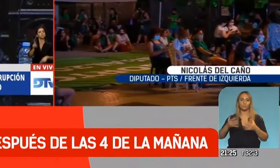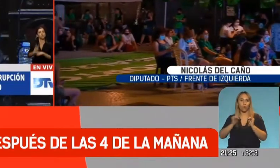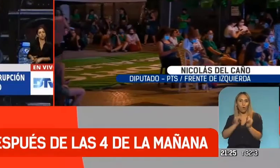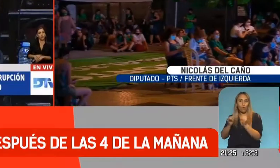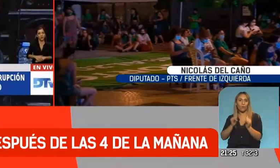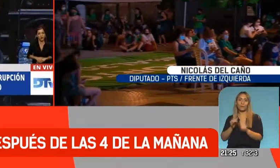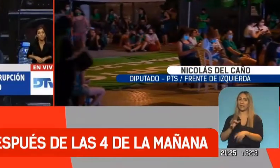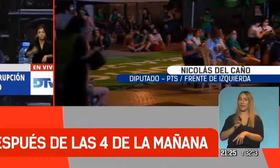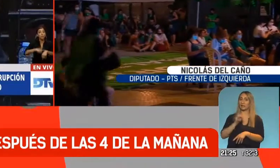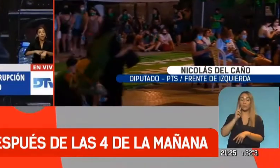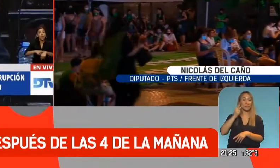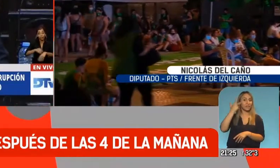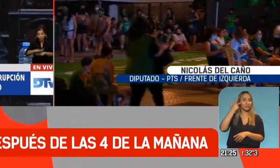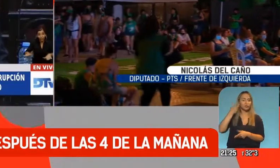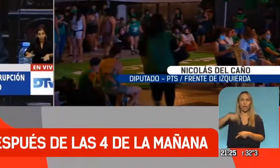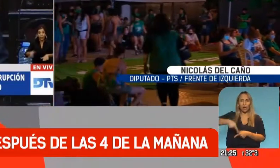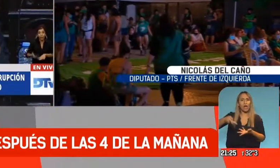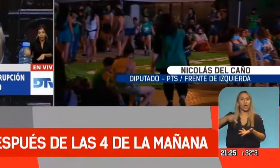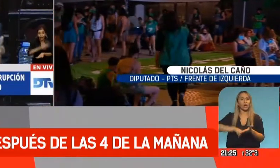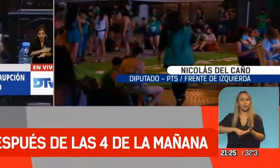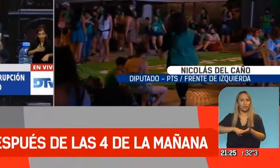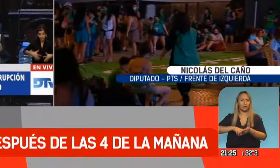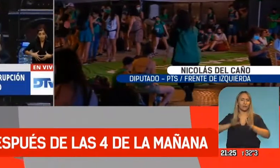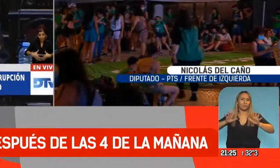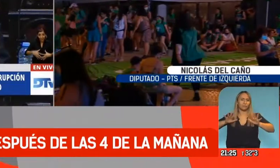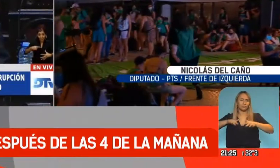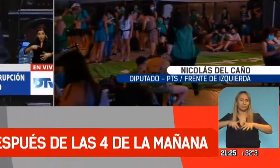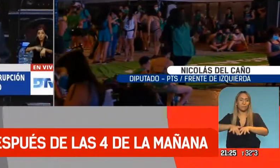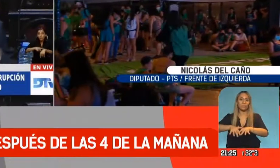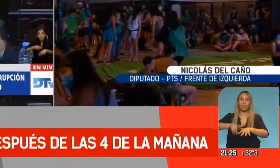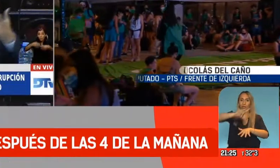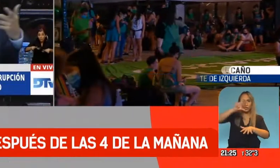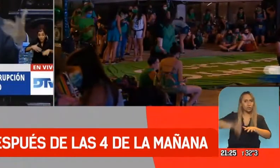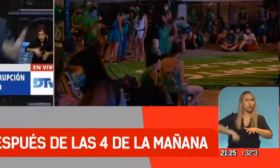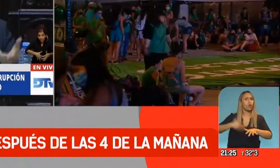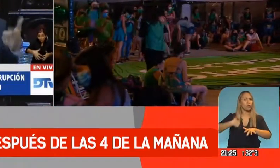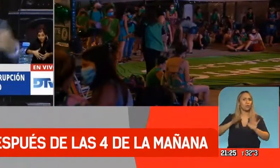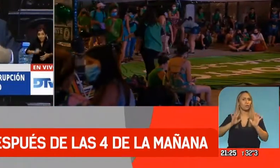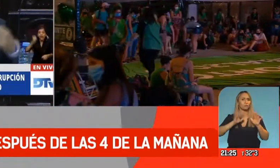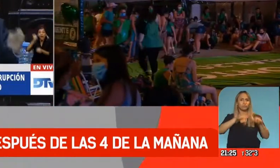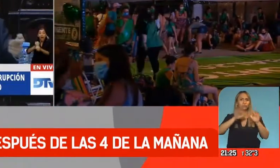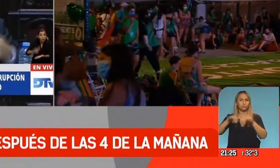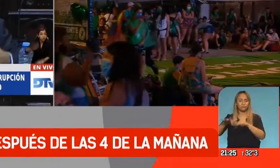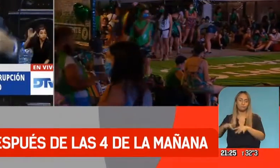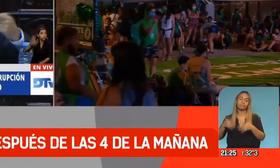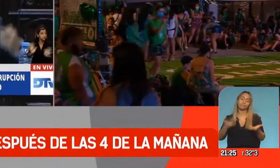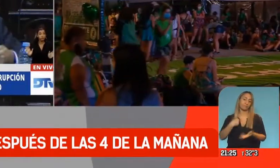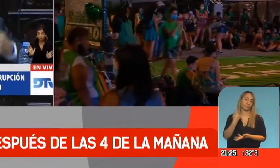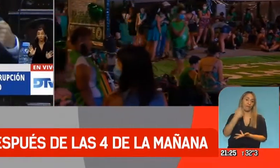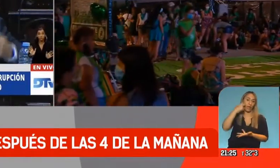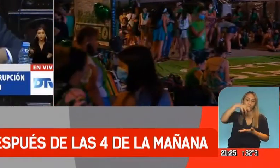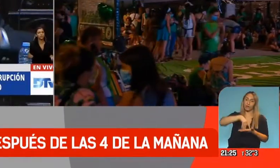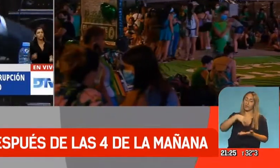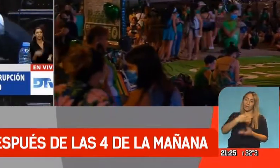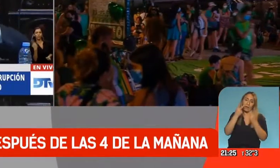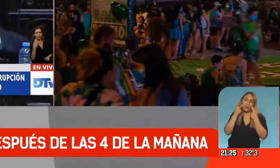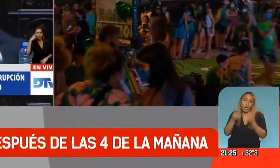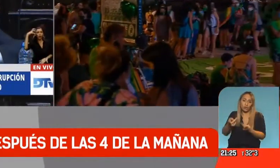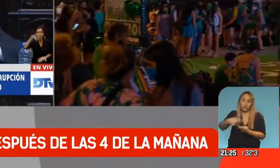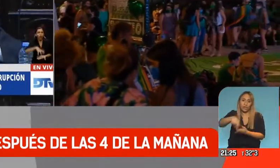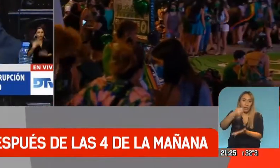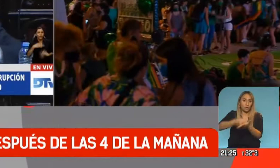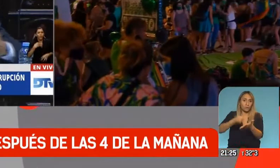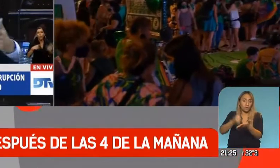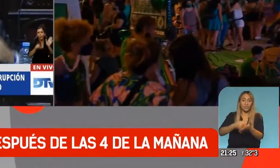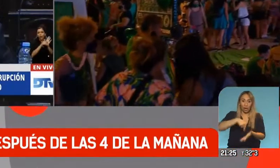nuevamente lo estamos viendo hoy en las calles de todo el país así que creo que para empezar el congreso tiene que reconocer esa lucha y que si hoy estamos debatiendo eso de